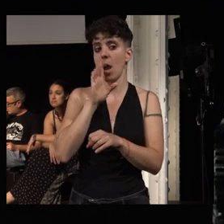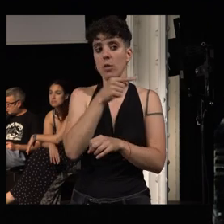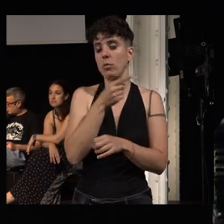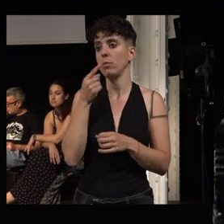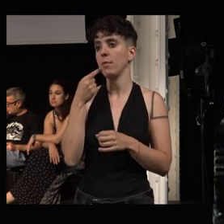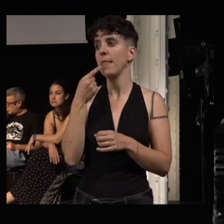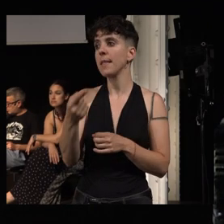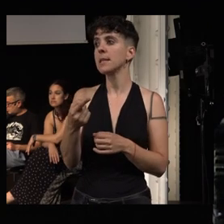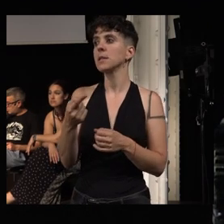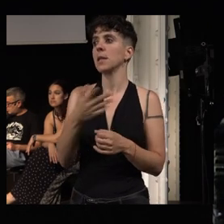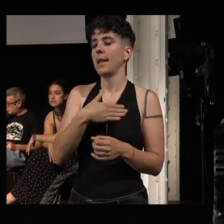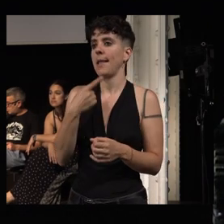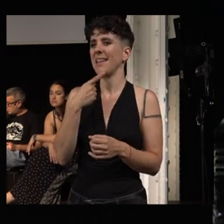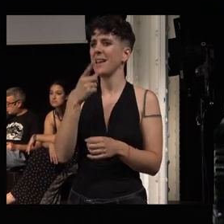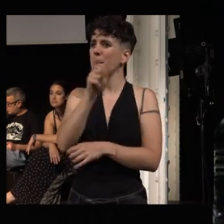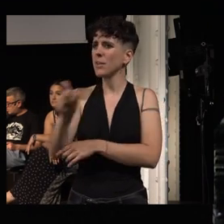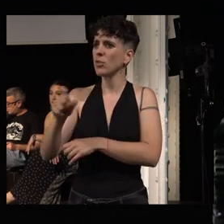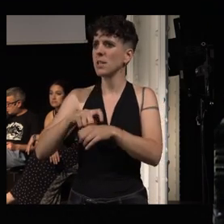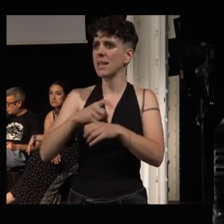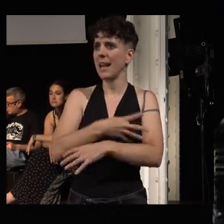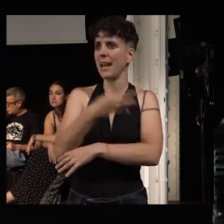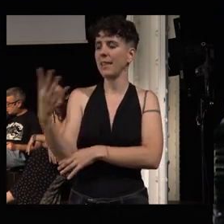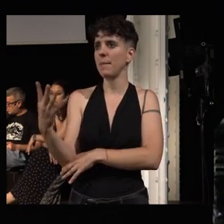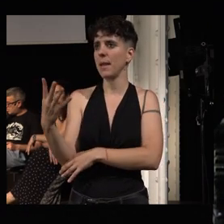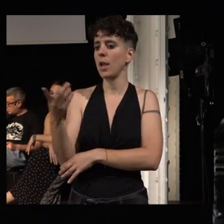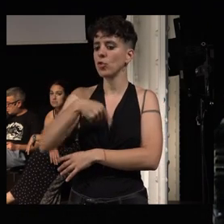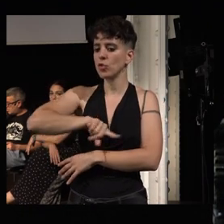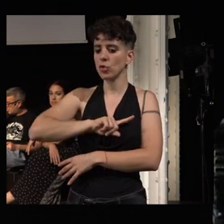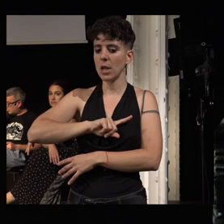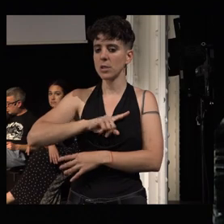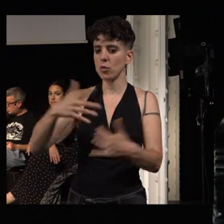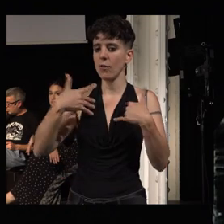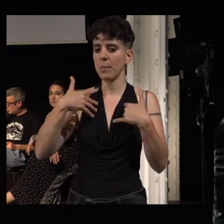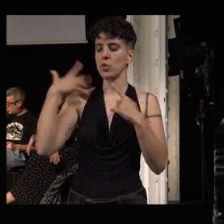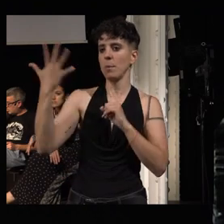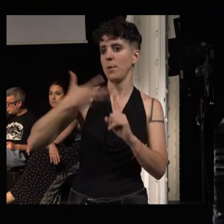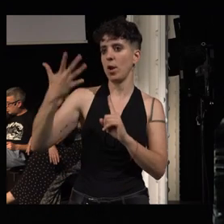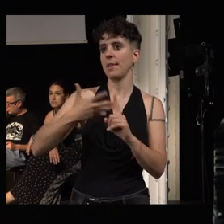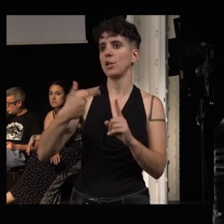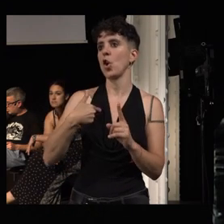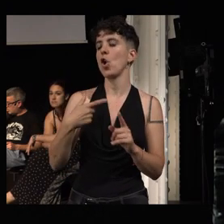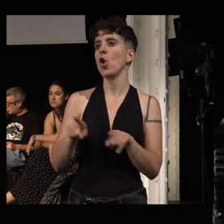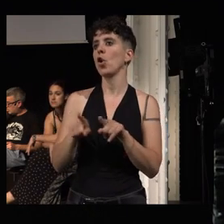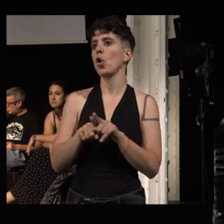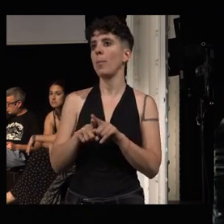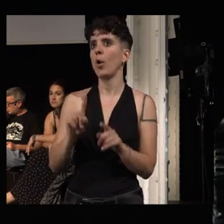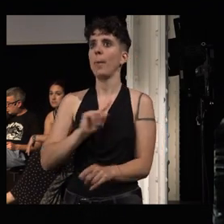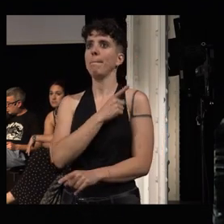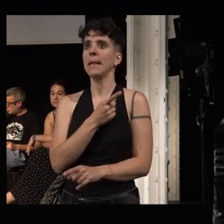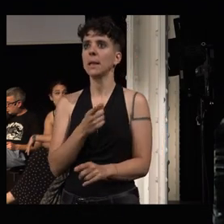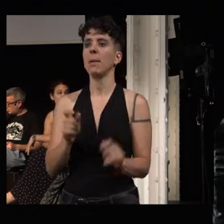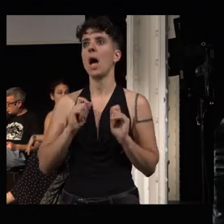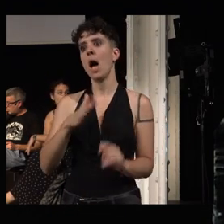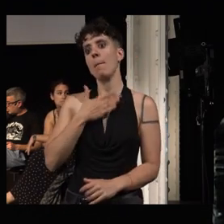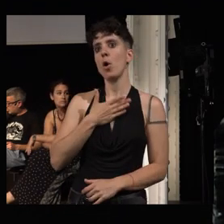decir, las personas LGTB hay que tener en cuenta que vivimos violencias, y no quiero caer en victimismos, pero vivimos en violencias de formas muy